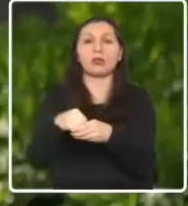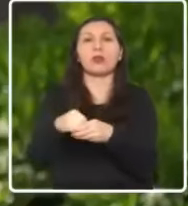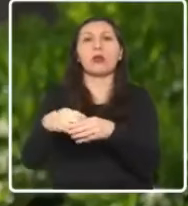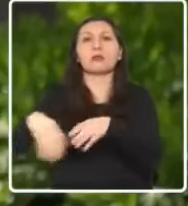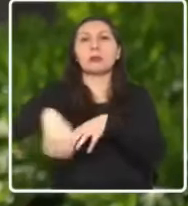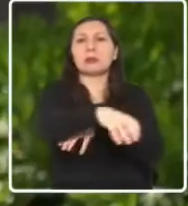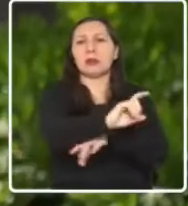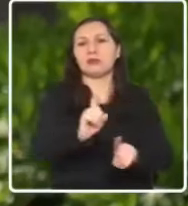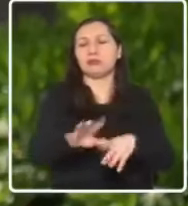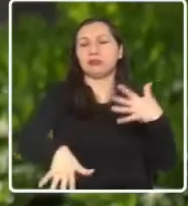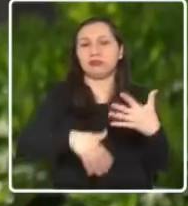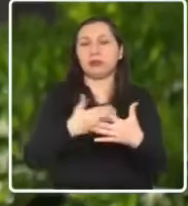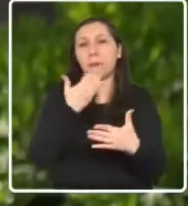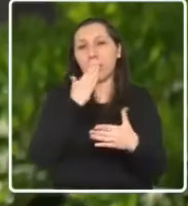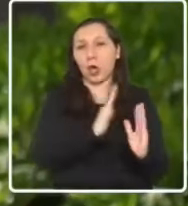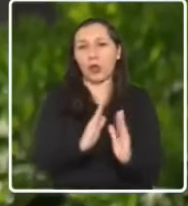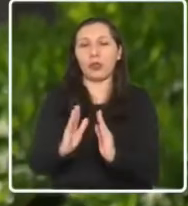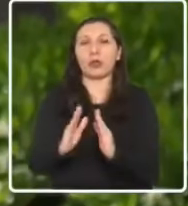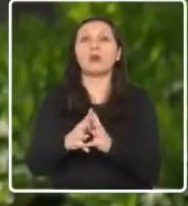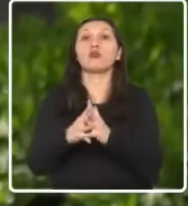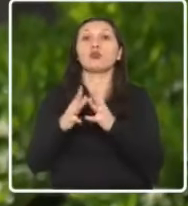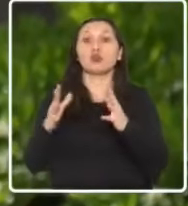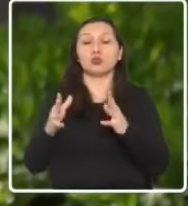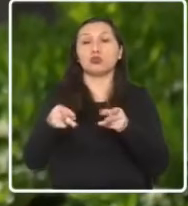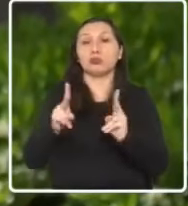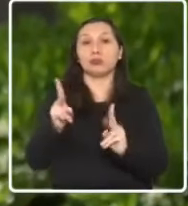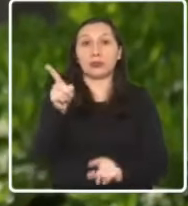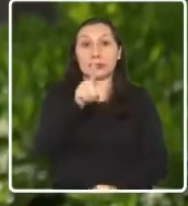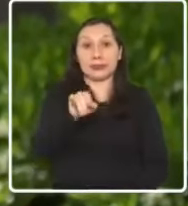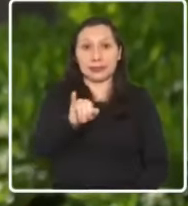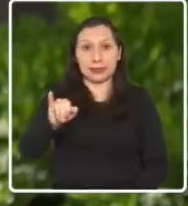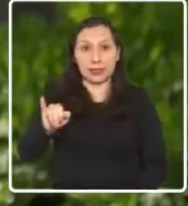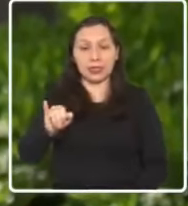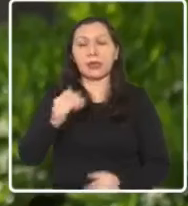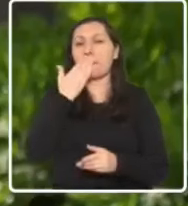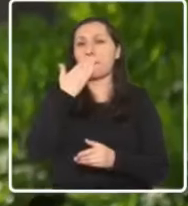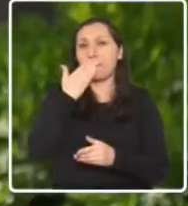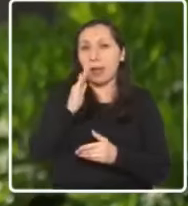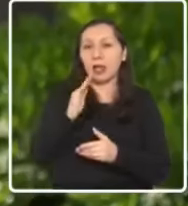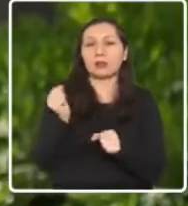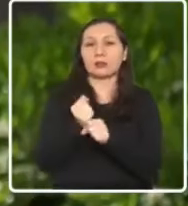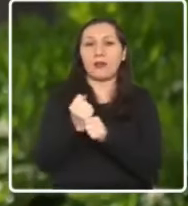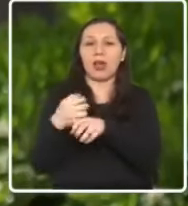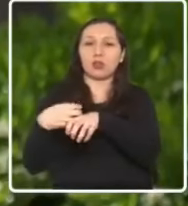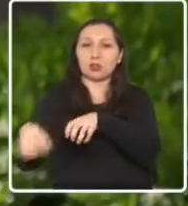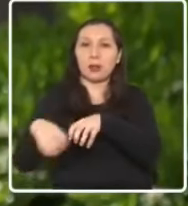que esté más disperso. En multijurisdicción se faculta al Servicio de Impuestos Internos para distribuir de mejor manera las cargas de